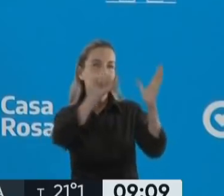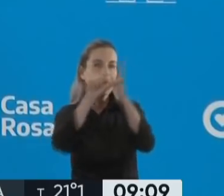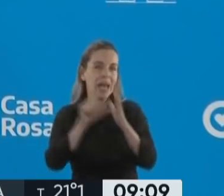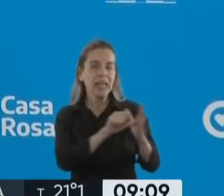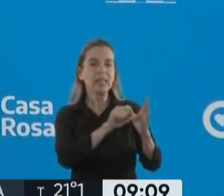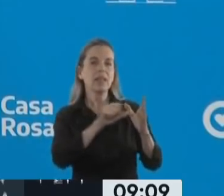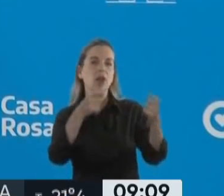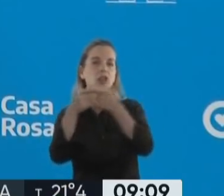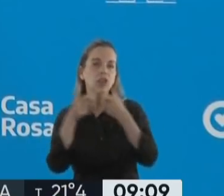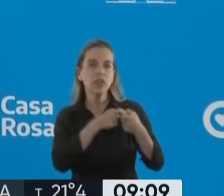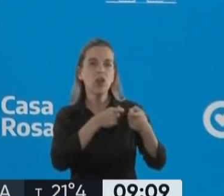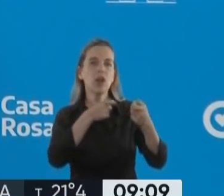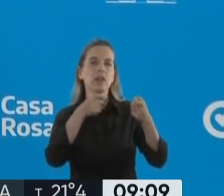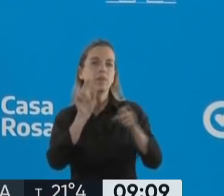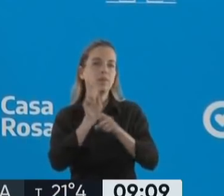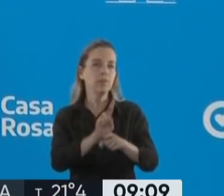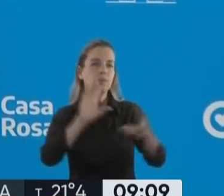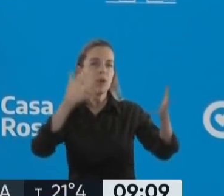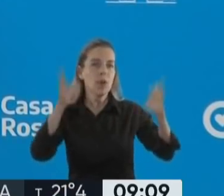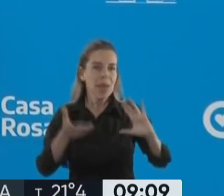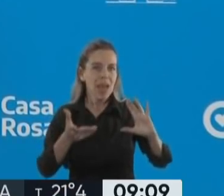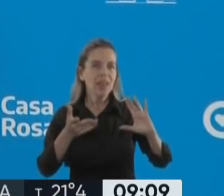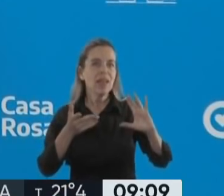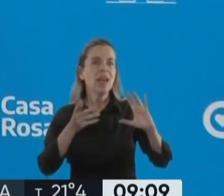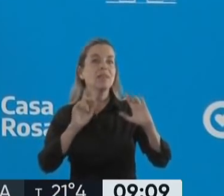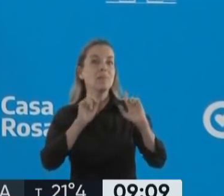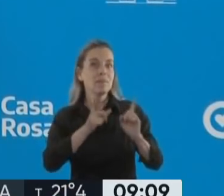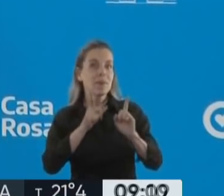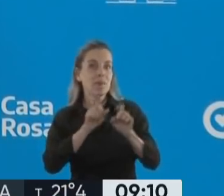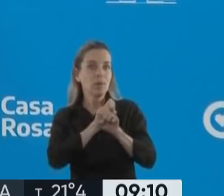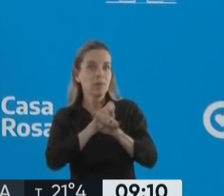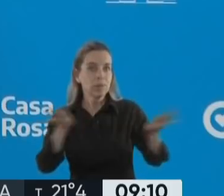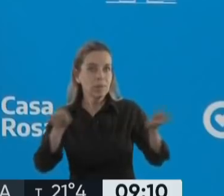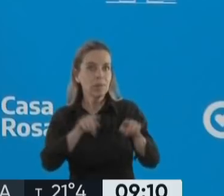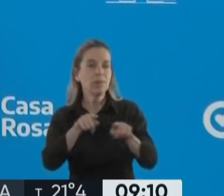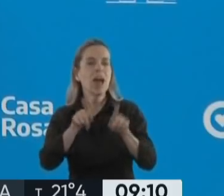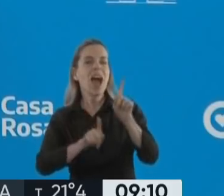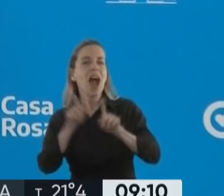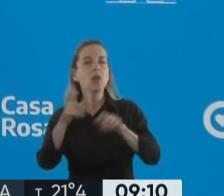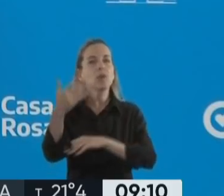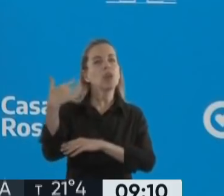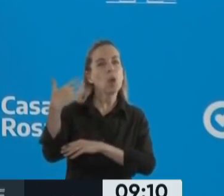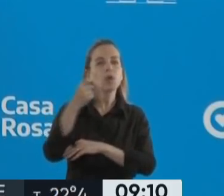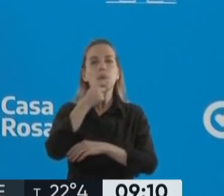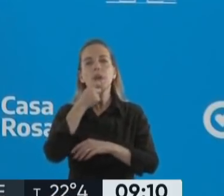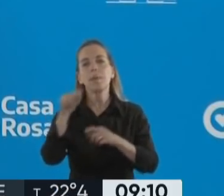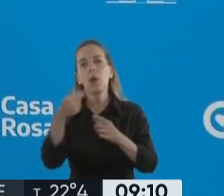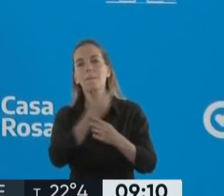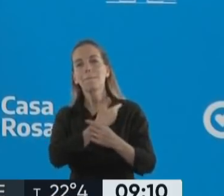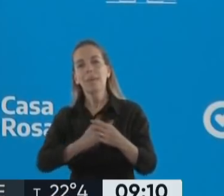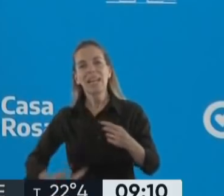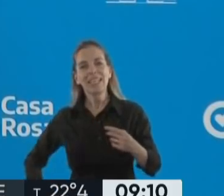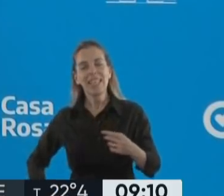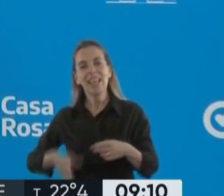organizaciones ambientalistas, sino también que fueron después replicados en el caso de algunos discursos. Por ejemplo, el